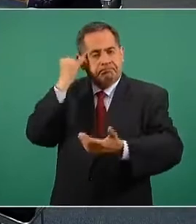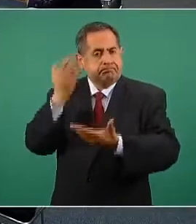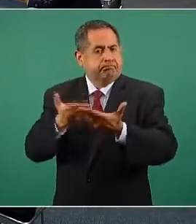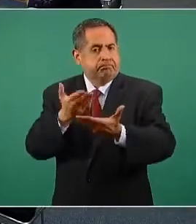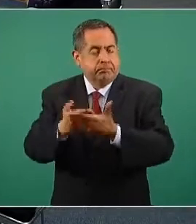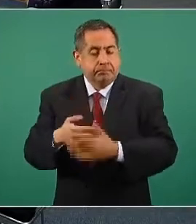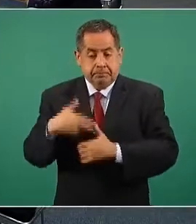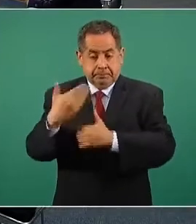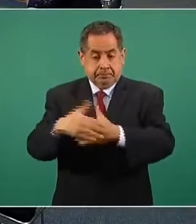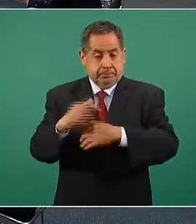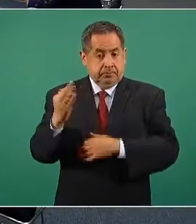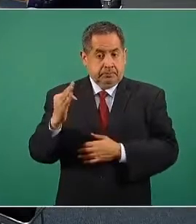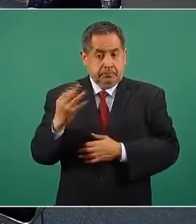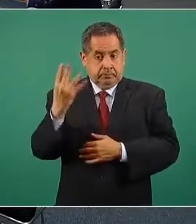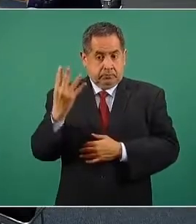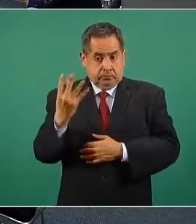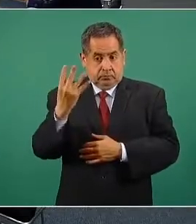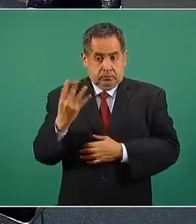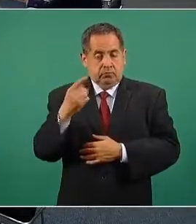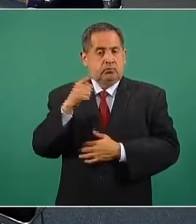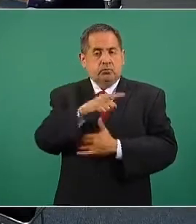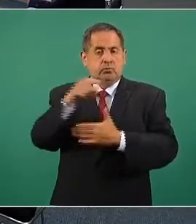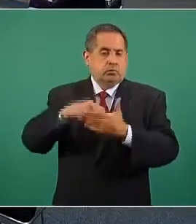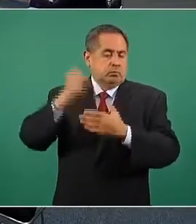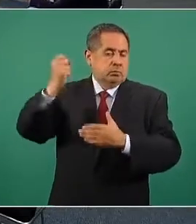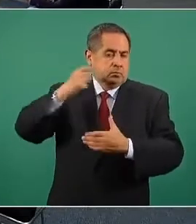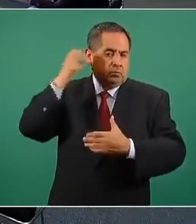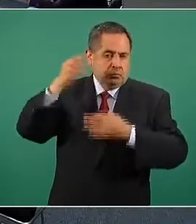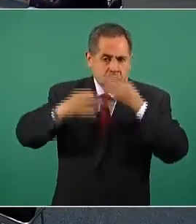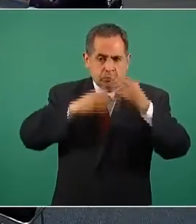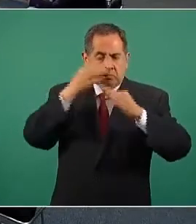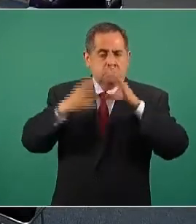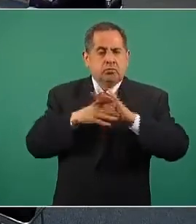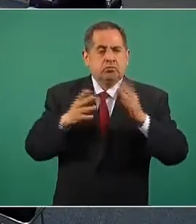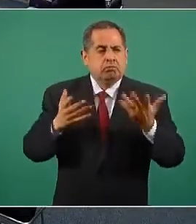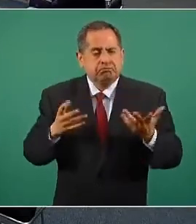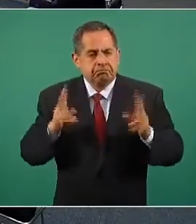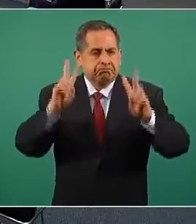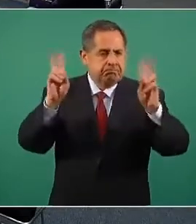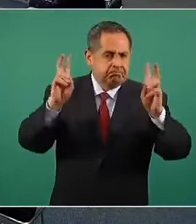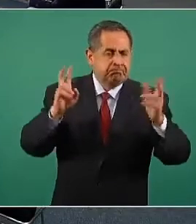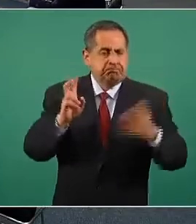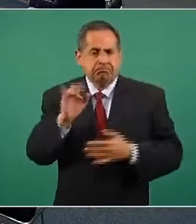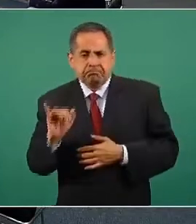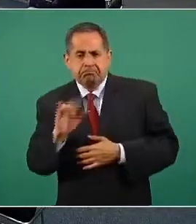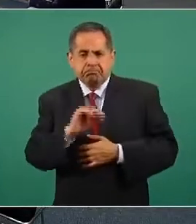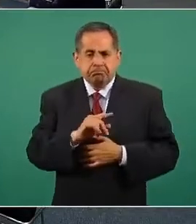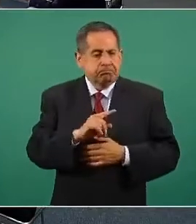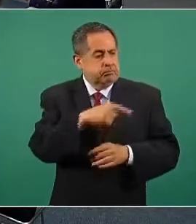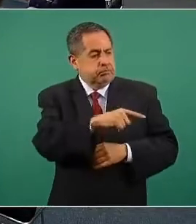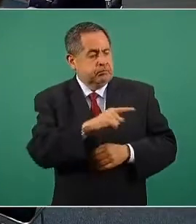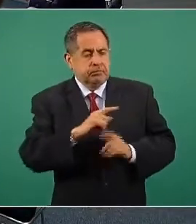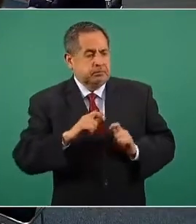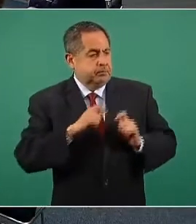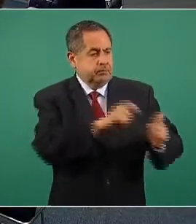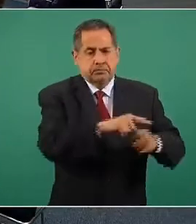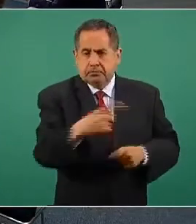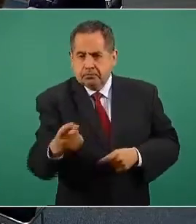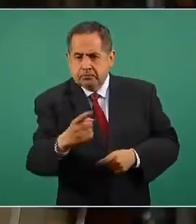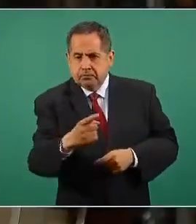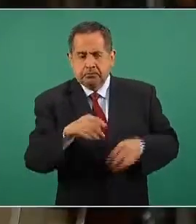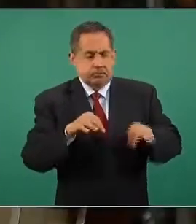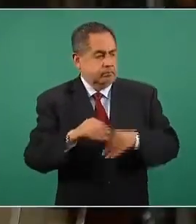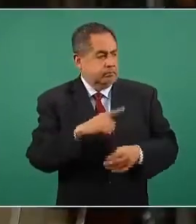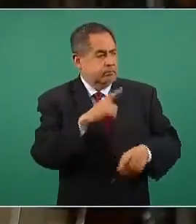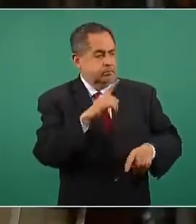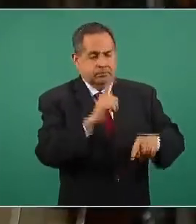próximo 4 de febrero tendrá lugar un foro en torno a la eliminación del outsourcing organizado por